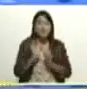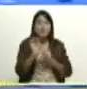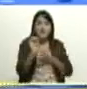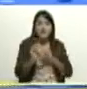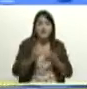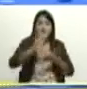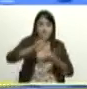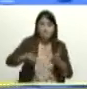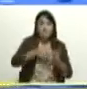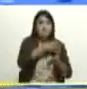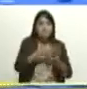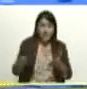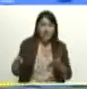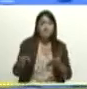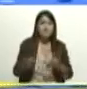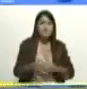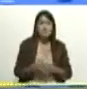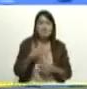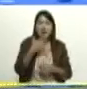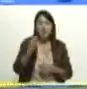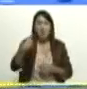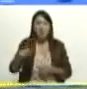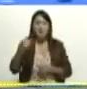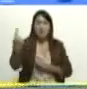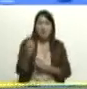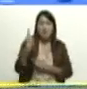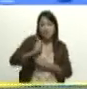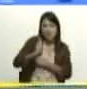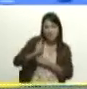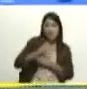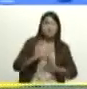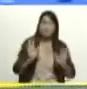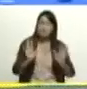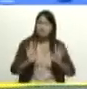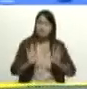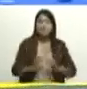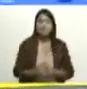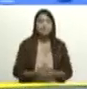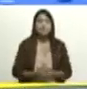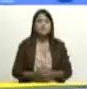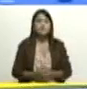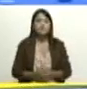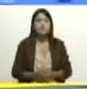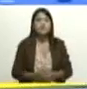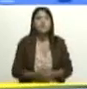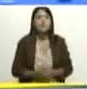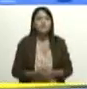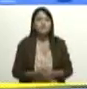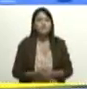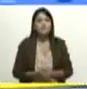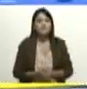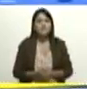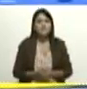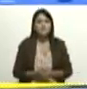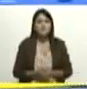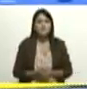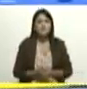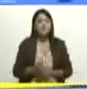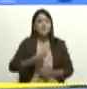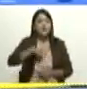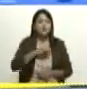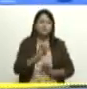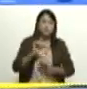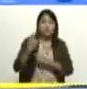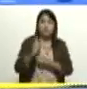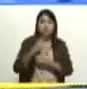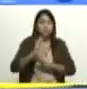proyecto, pero cero dogma. El dogma no tiene nada que ver con nosotros. Al contrario, somos